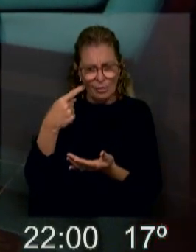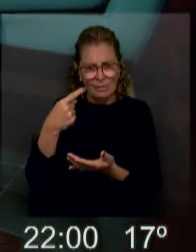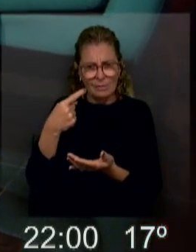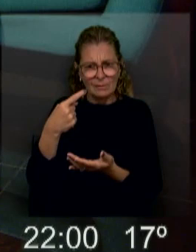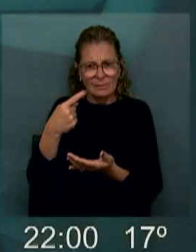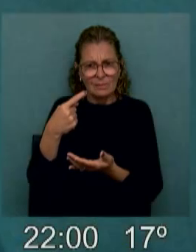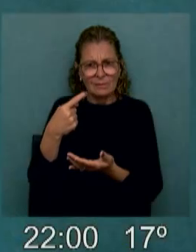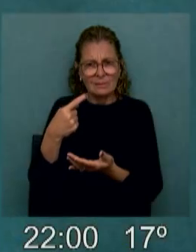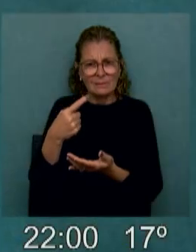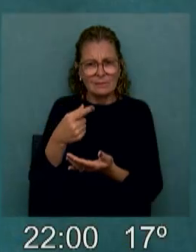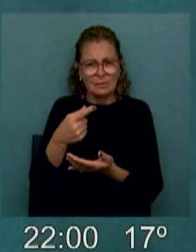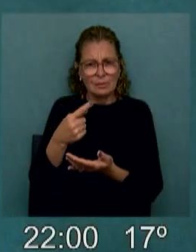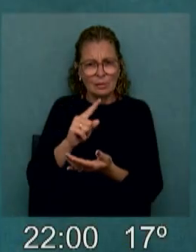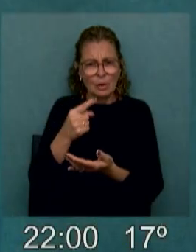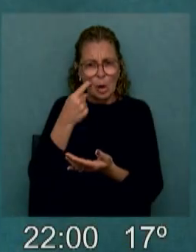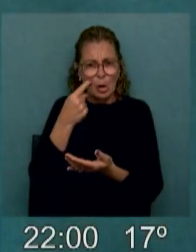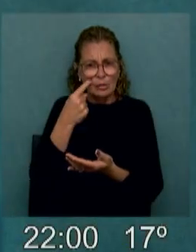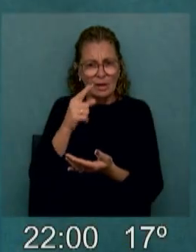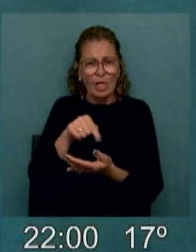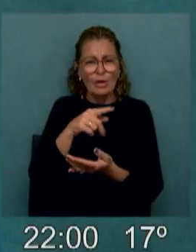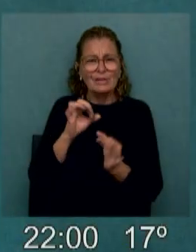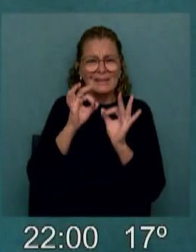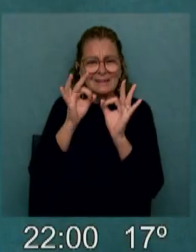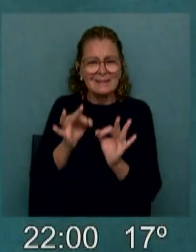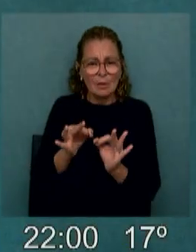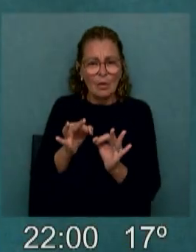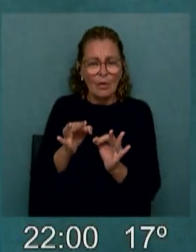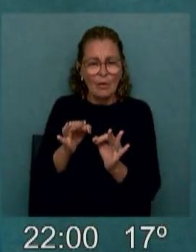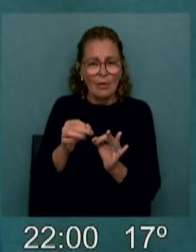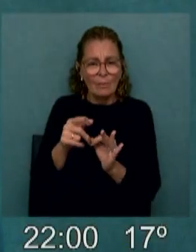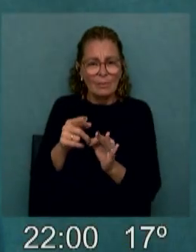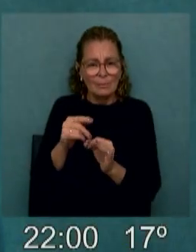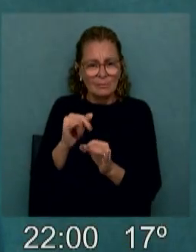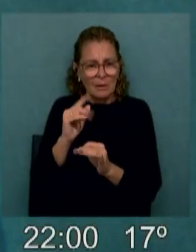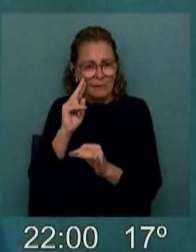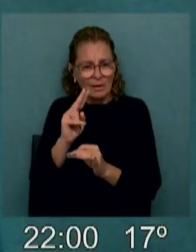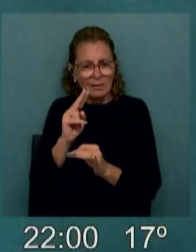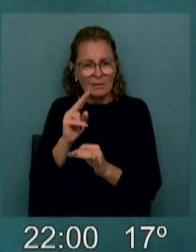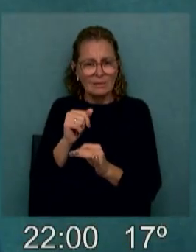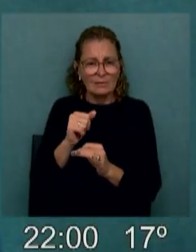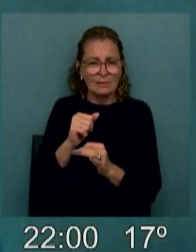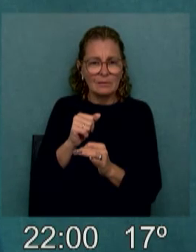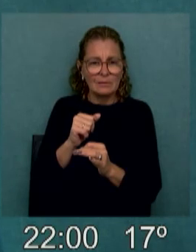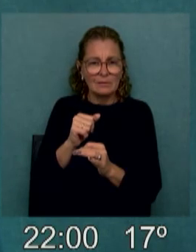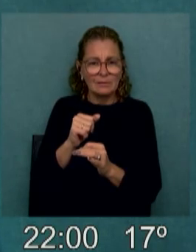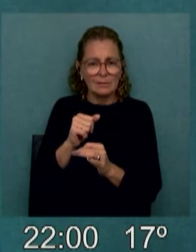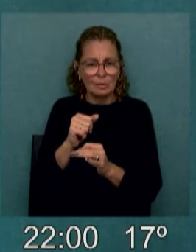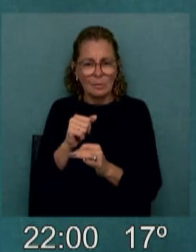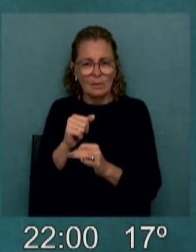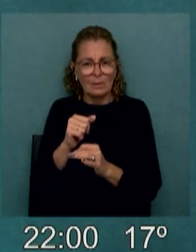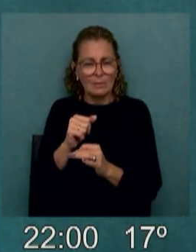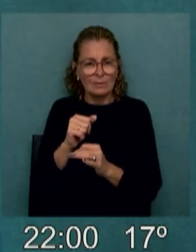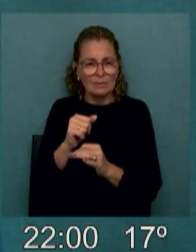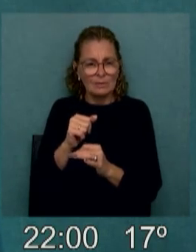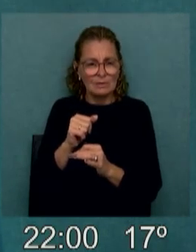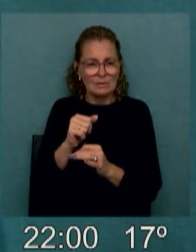sibarita de la cosa, no conoce hasta dónde llegó ese video, porque uno termina midiendo todo en reproducciones de YouTube. Y de repente decís, pero